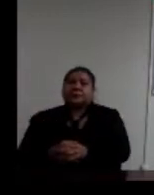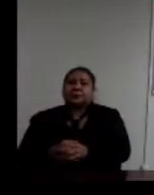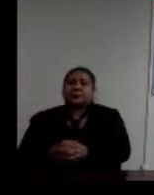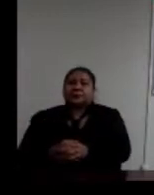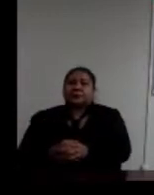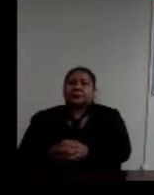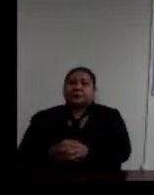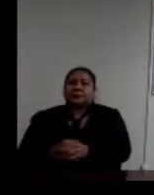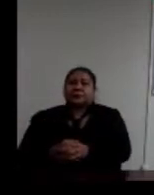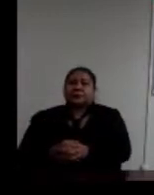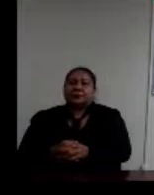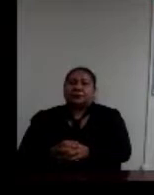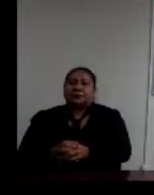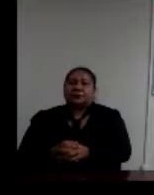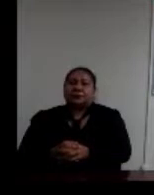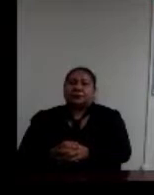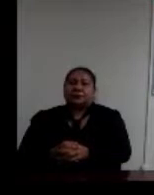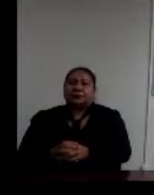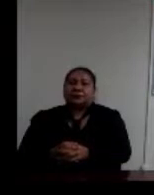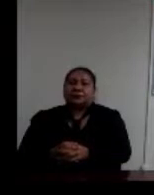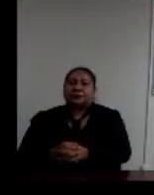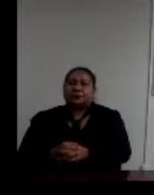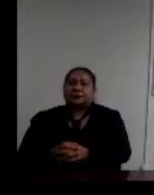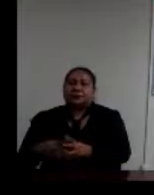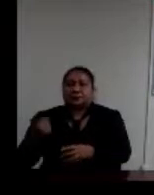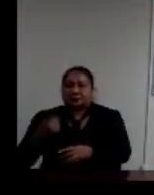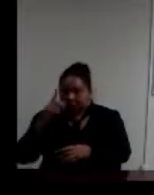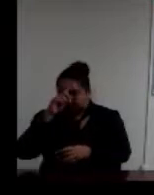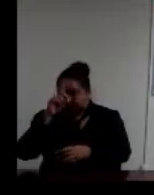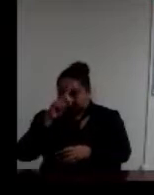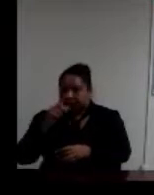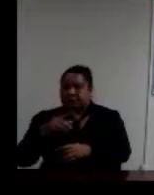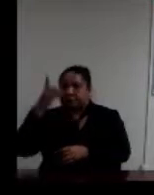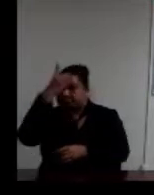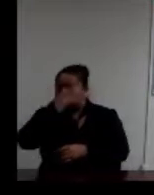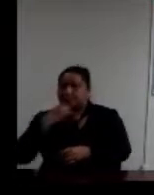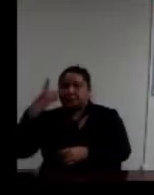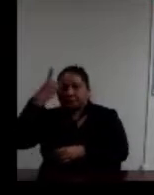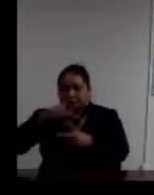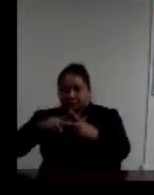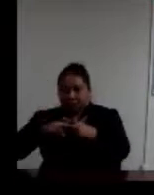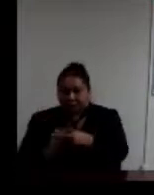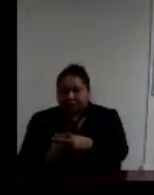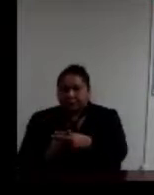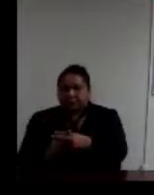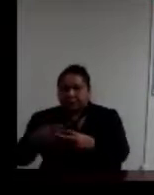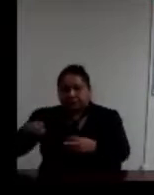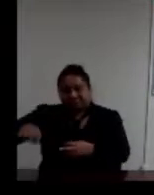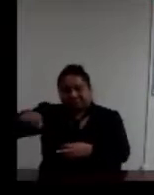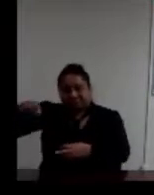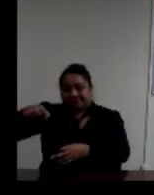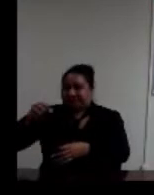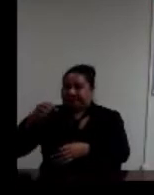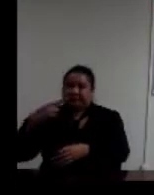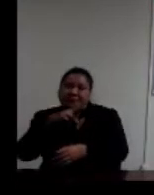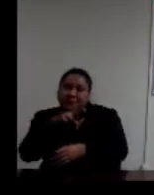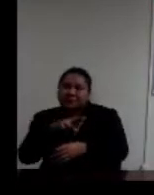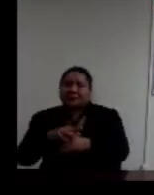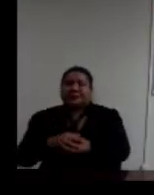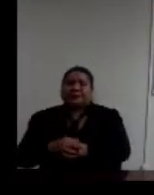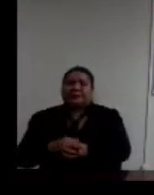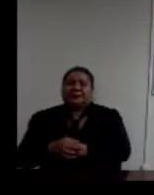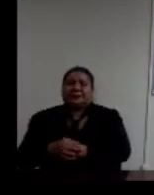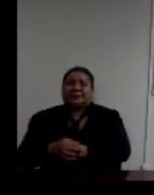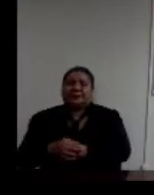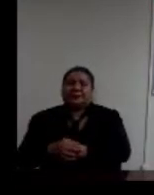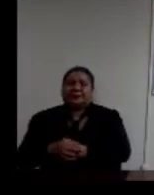de suma importancia es de considerar que el diagnóstico puede iniciar desde etapas muy tempranas. Ya ahorita los manuales por